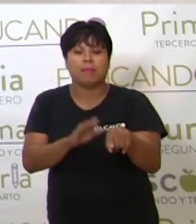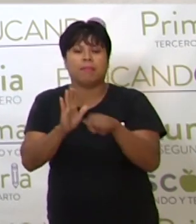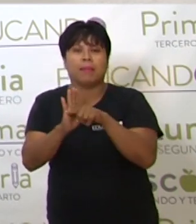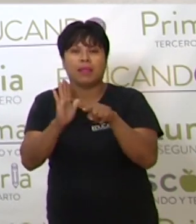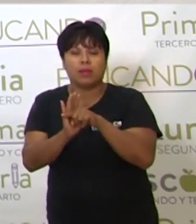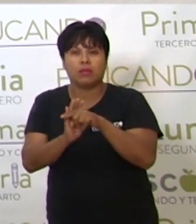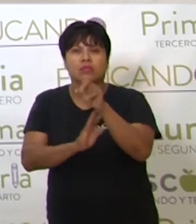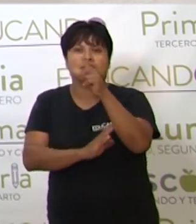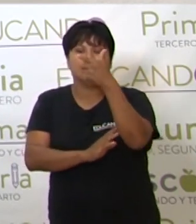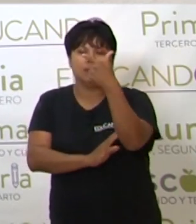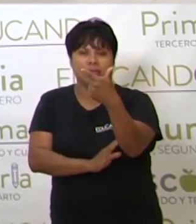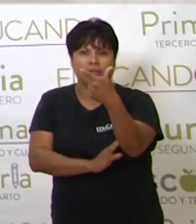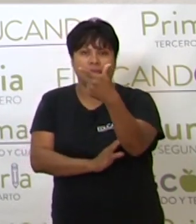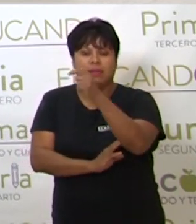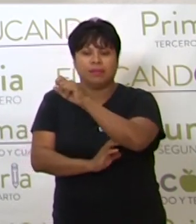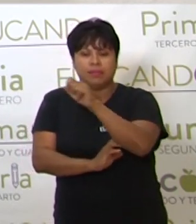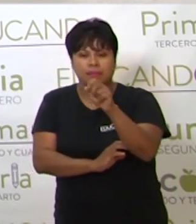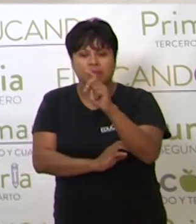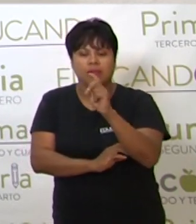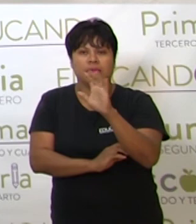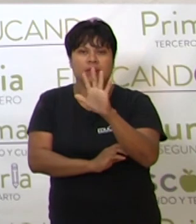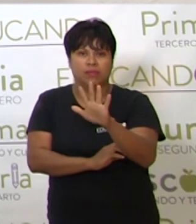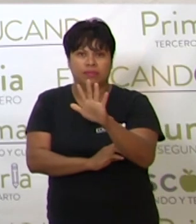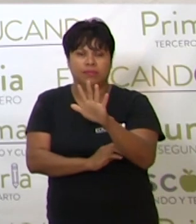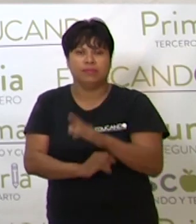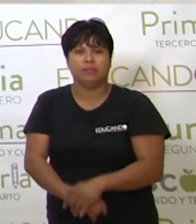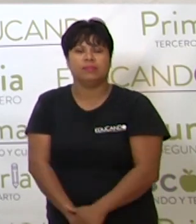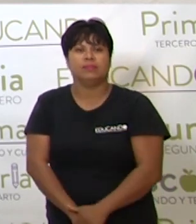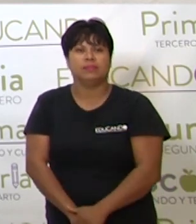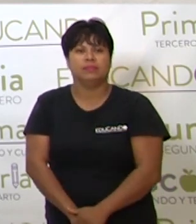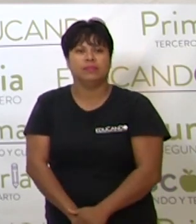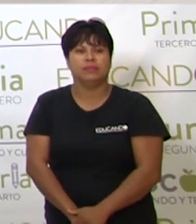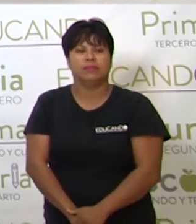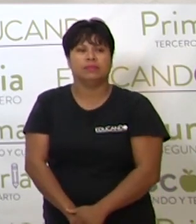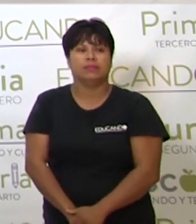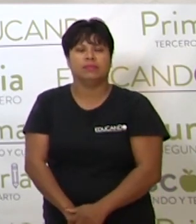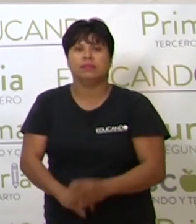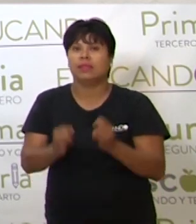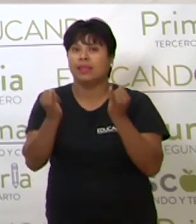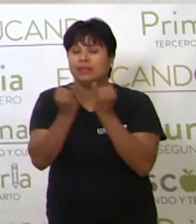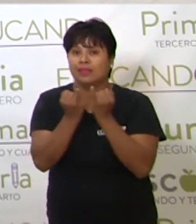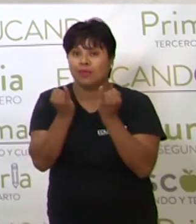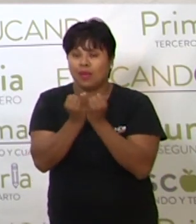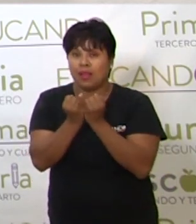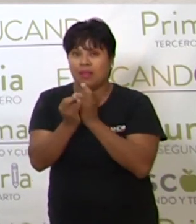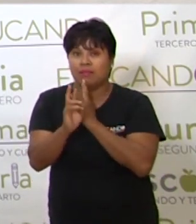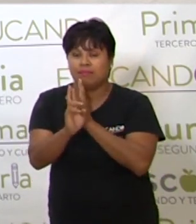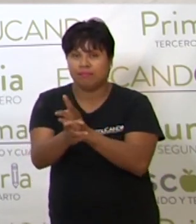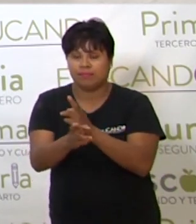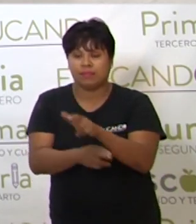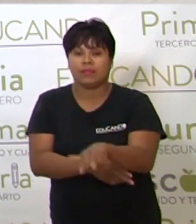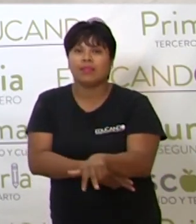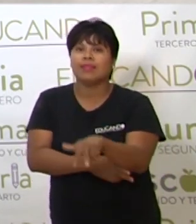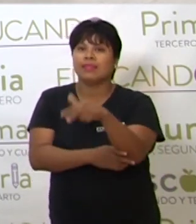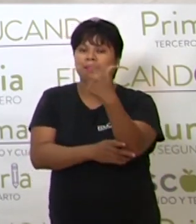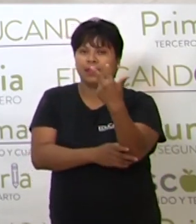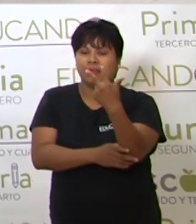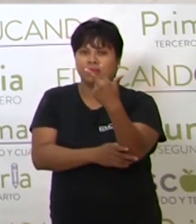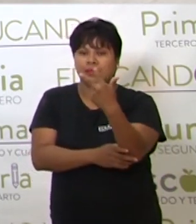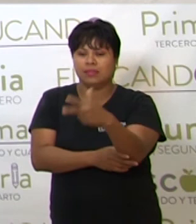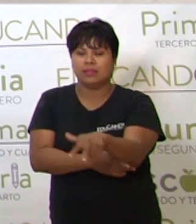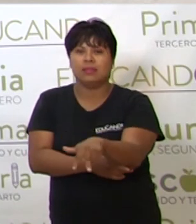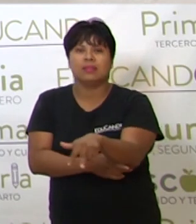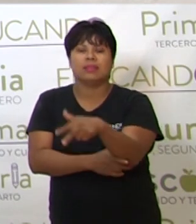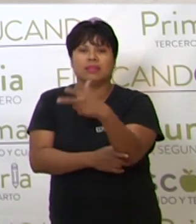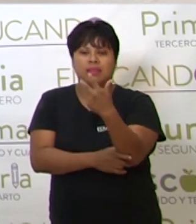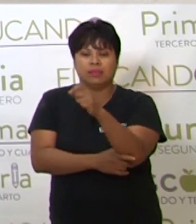7 35 años que representa un quinto y que